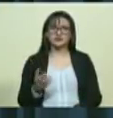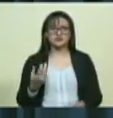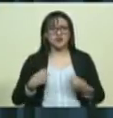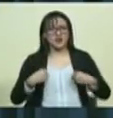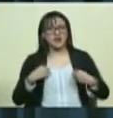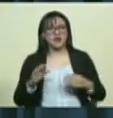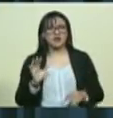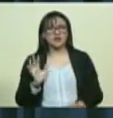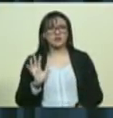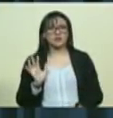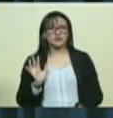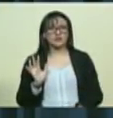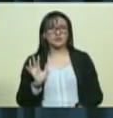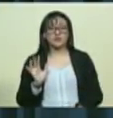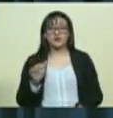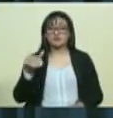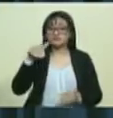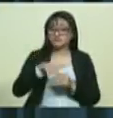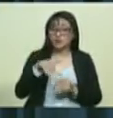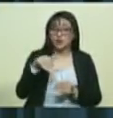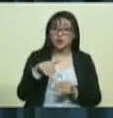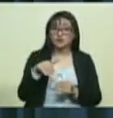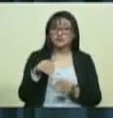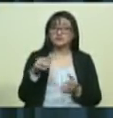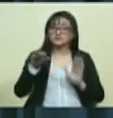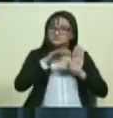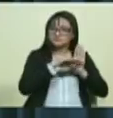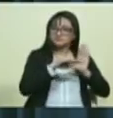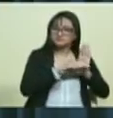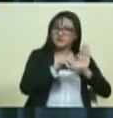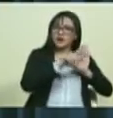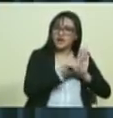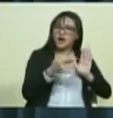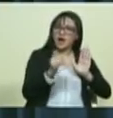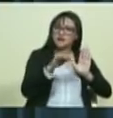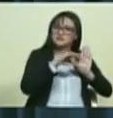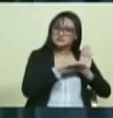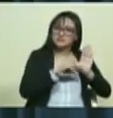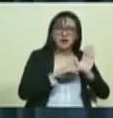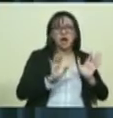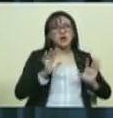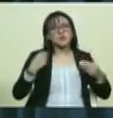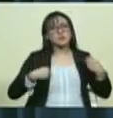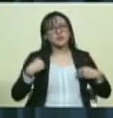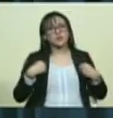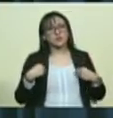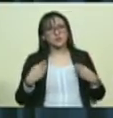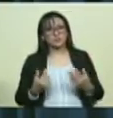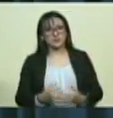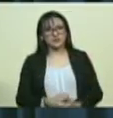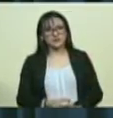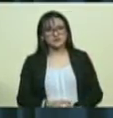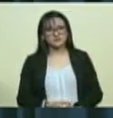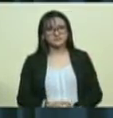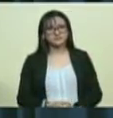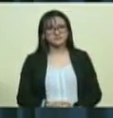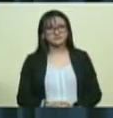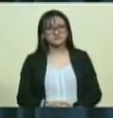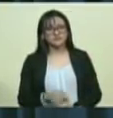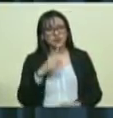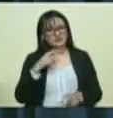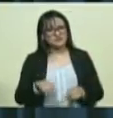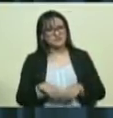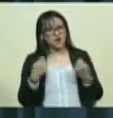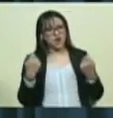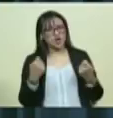por el desarrollo del evento electoral y las condiciones en que ese evento electoral se suscita porque es muy curioso que estén cantando fraude